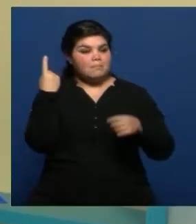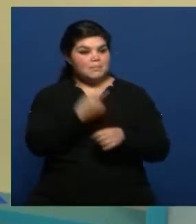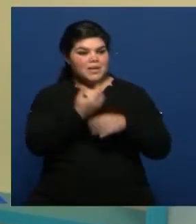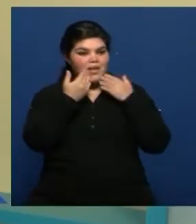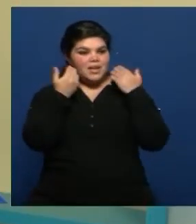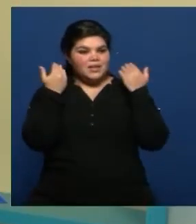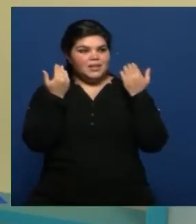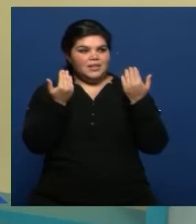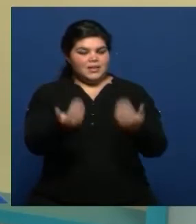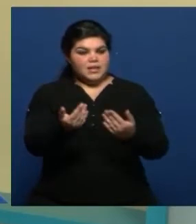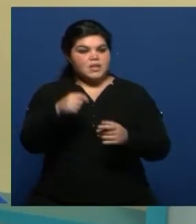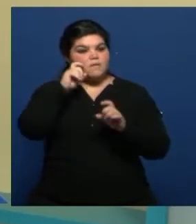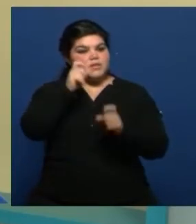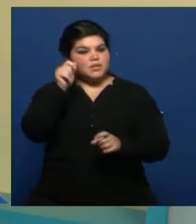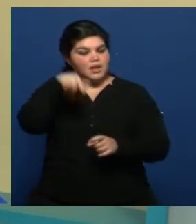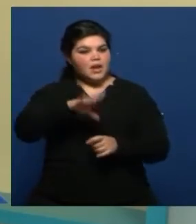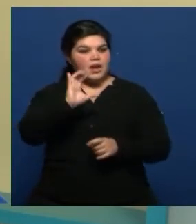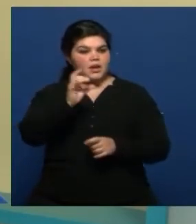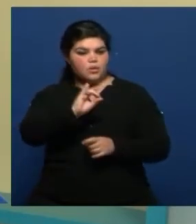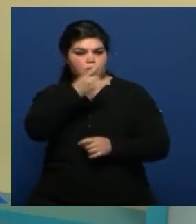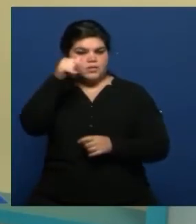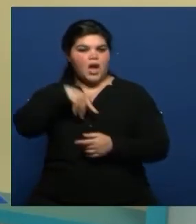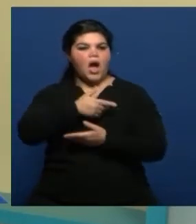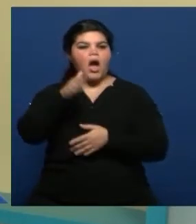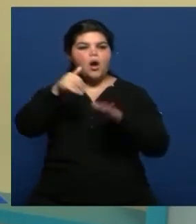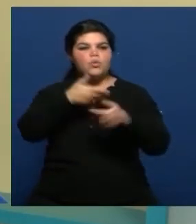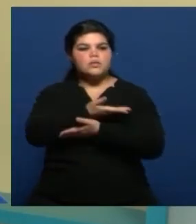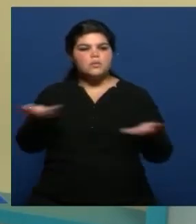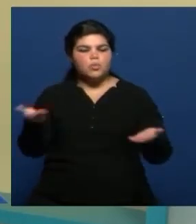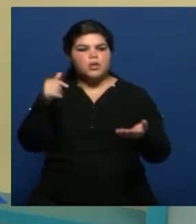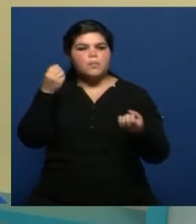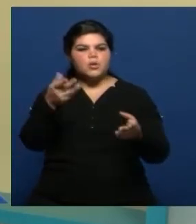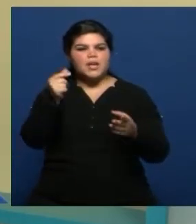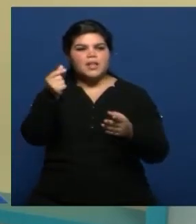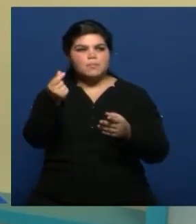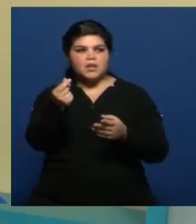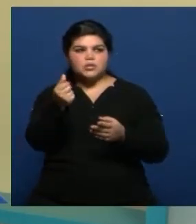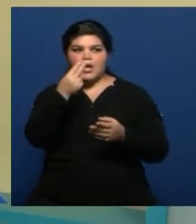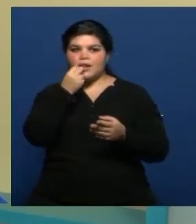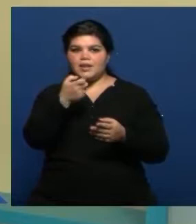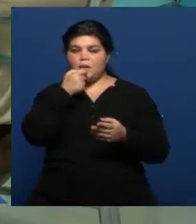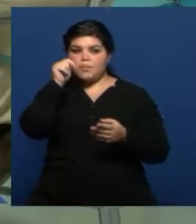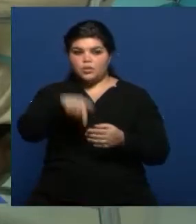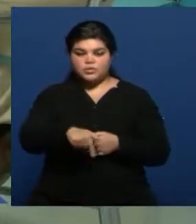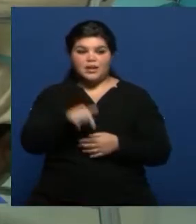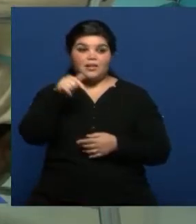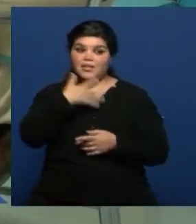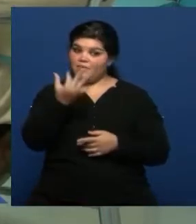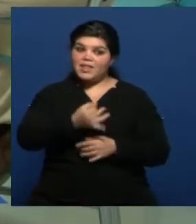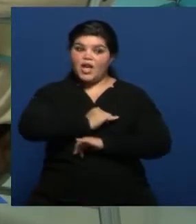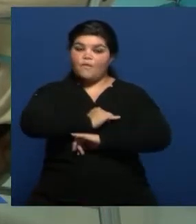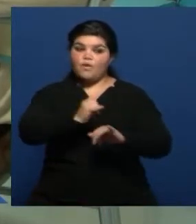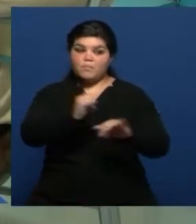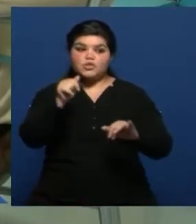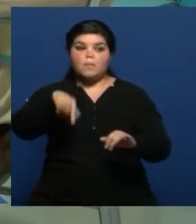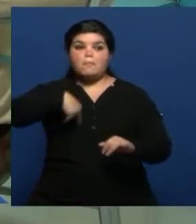por la visita acá al canal de la universidad. Hay audiencia pública por la tarifa eléctrica en la provincia de Mendoza. Hablando de información, seguramente esto van a